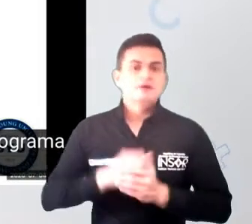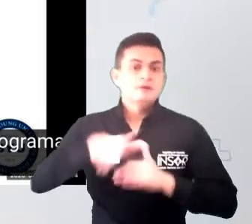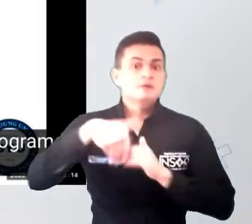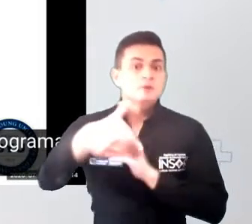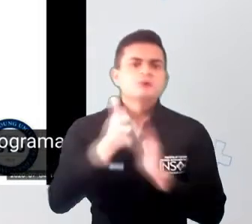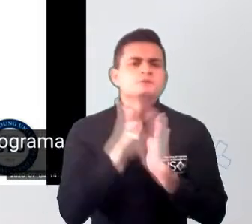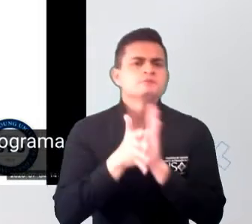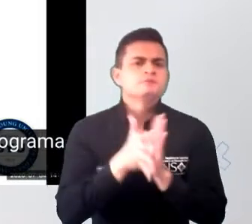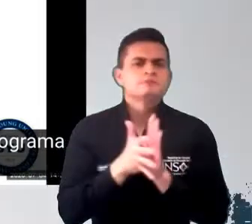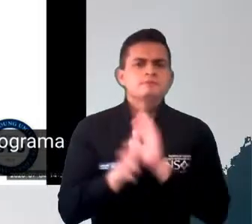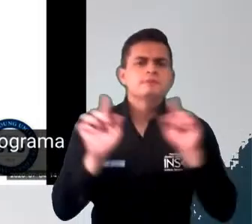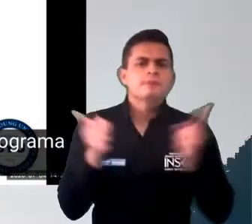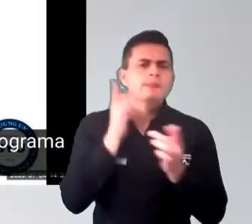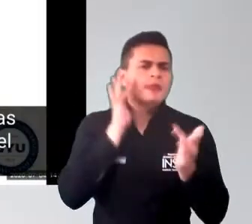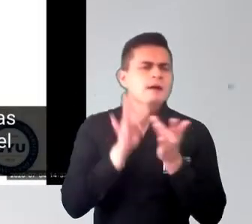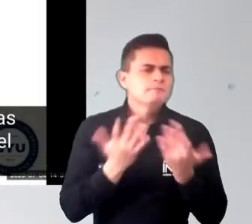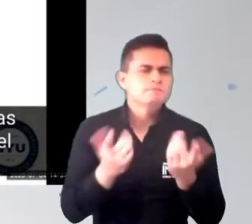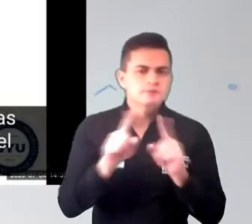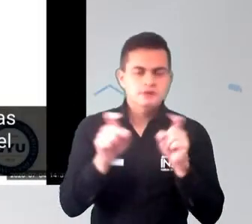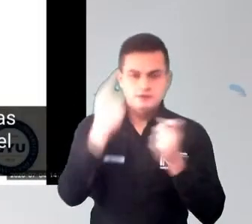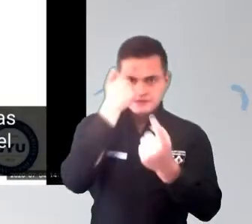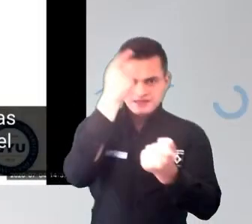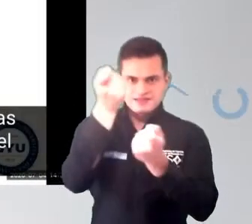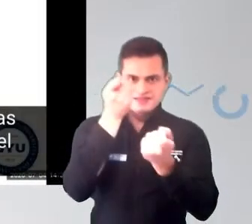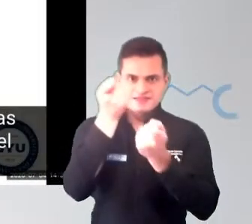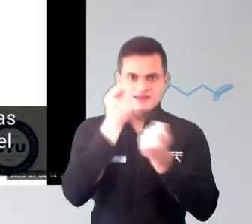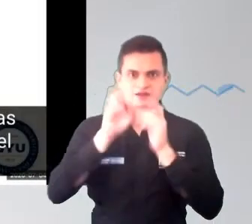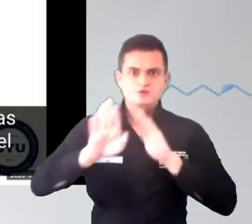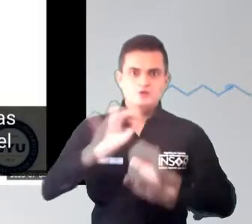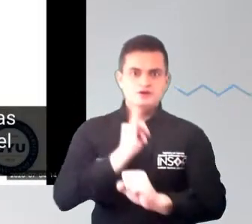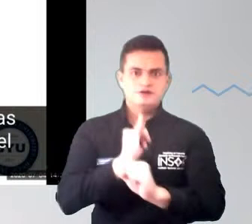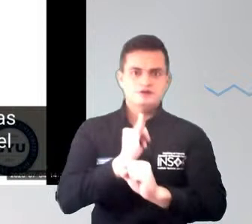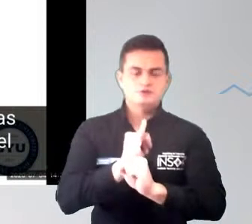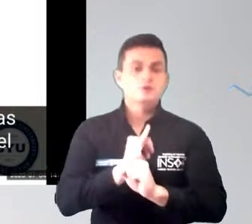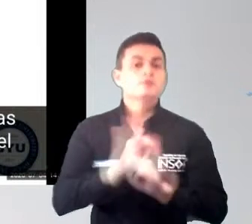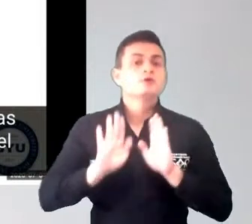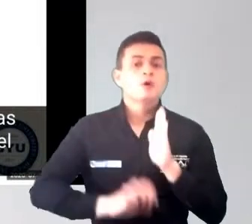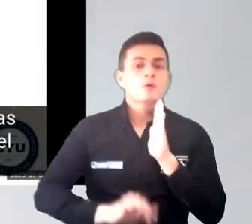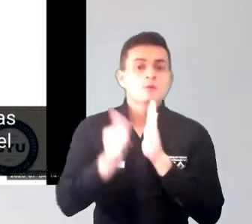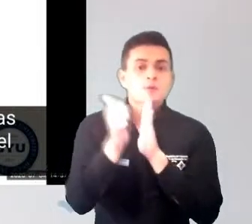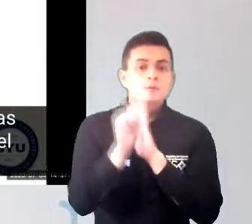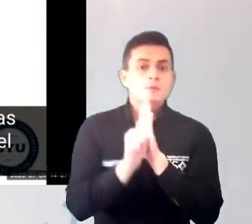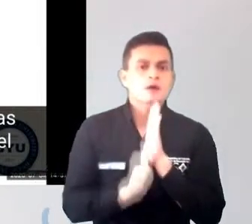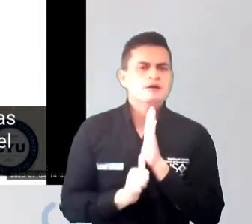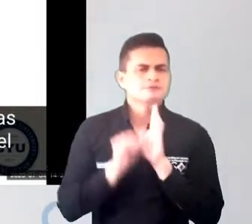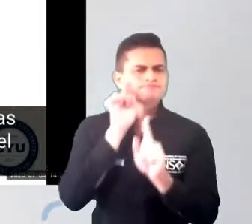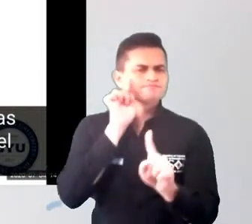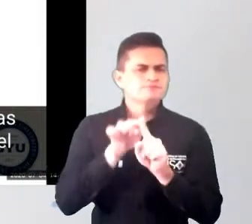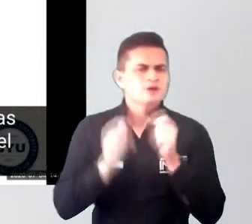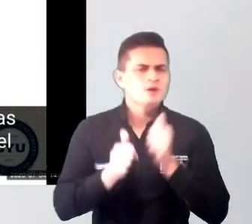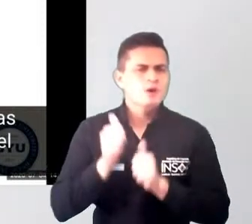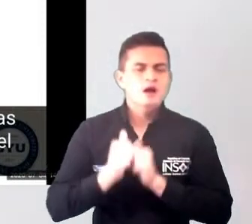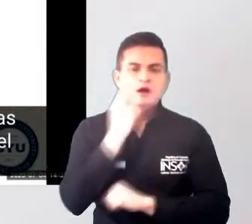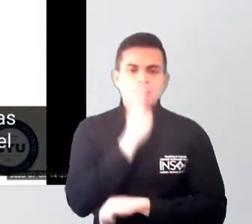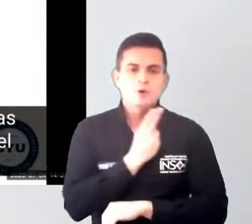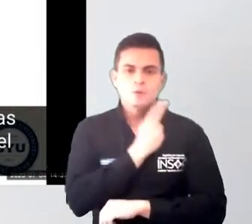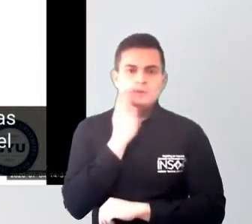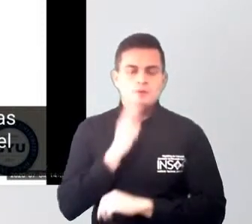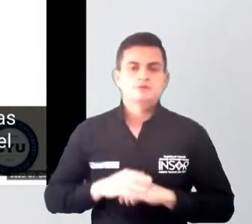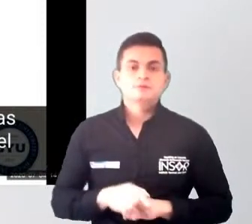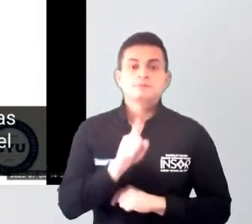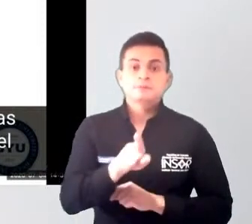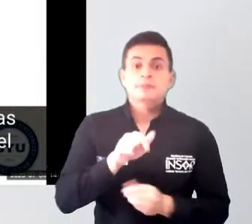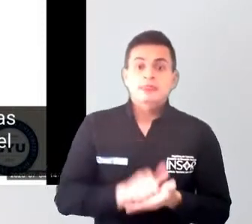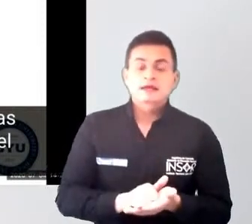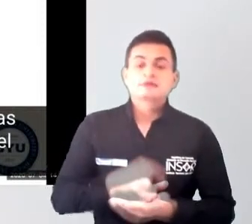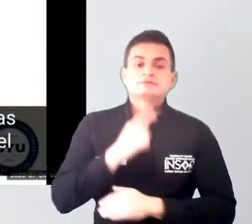sobre estrategias a nivel de institución y del programa para lograr un compromiso. Después voy a pasar mucho el tiempo hablando sobre el